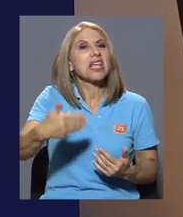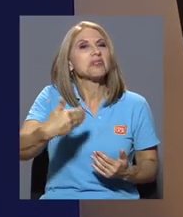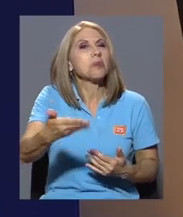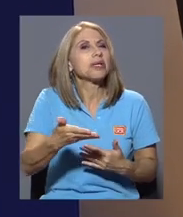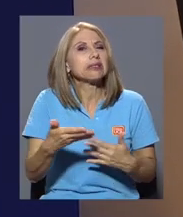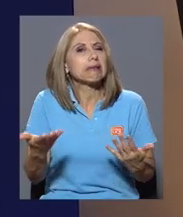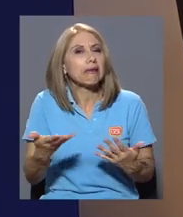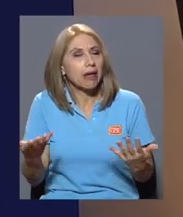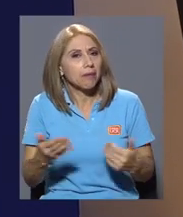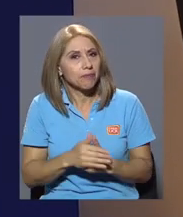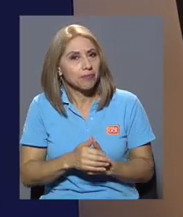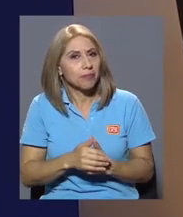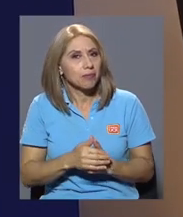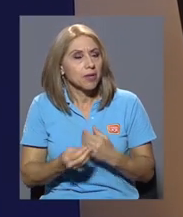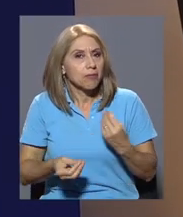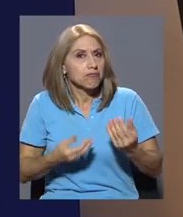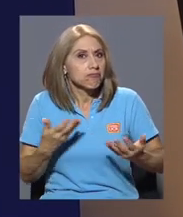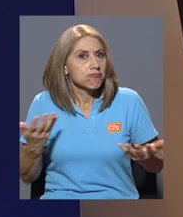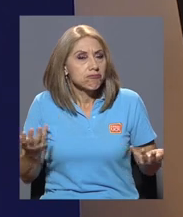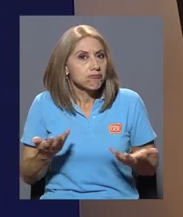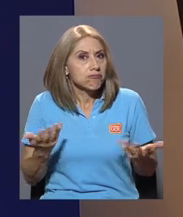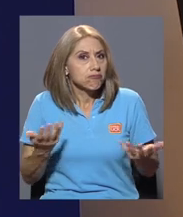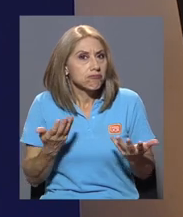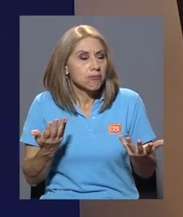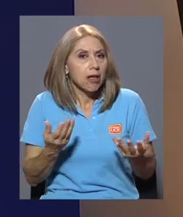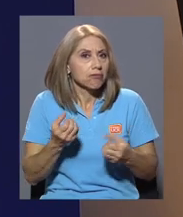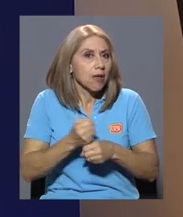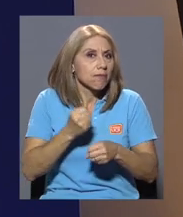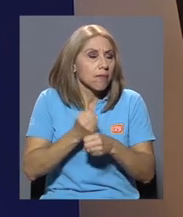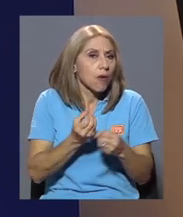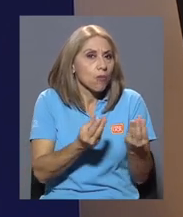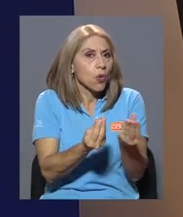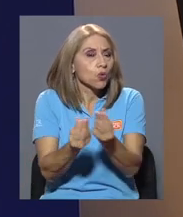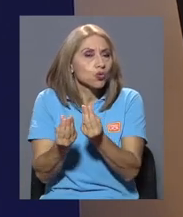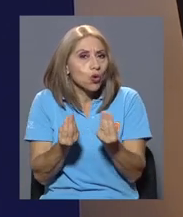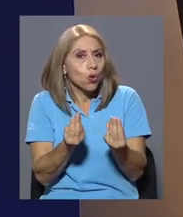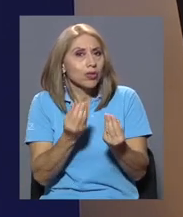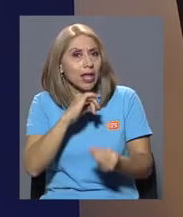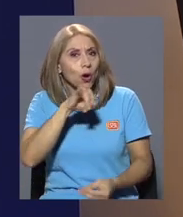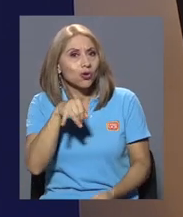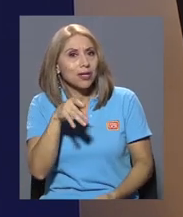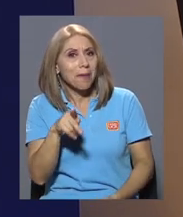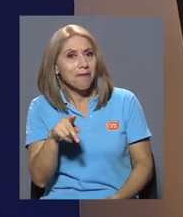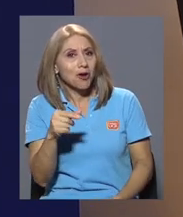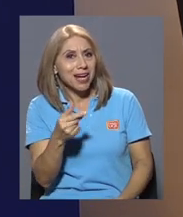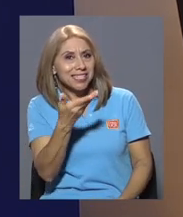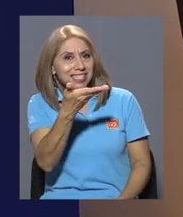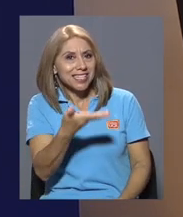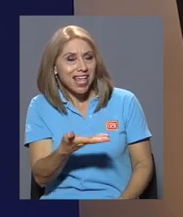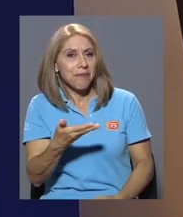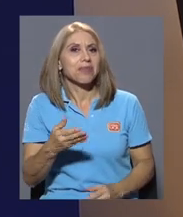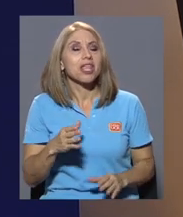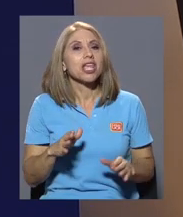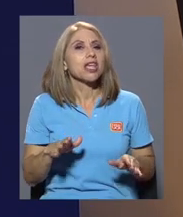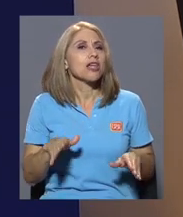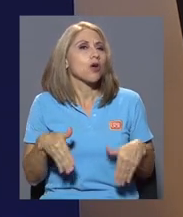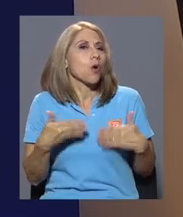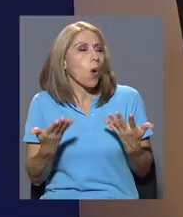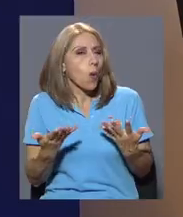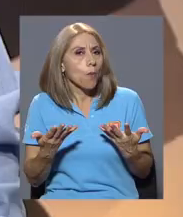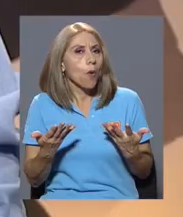sigue en la cartera de producción de jose pablo garcía y como a ir adaptando